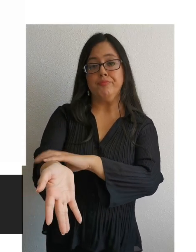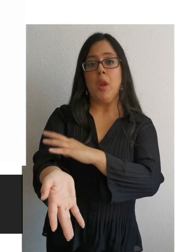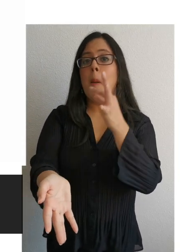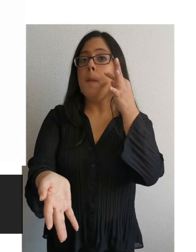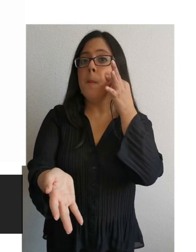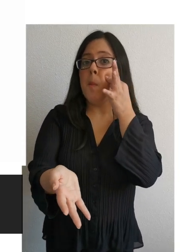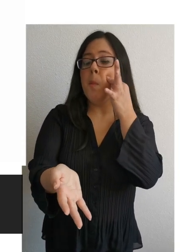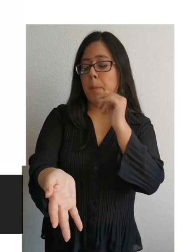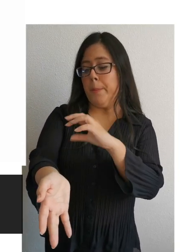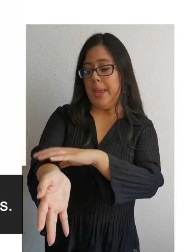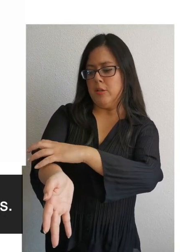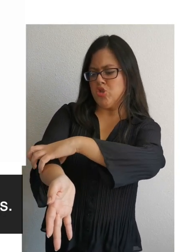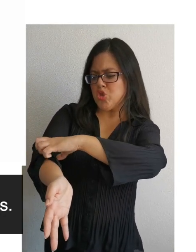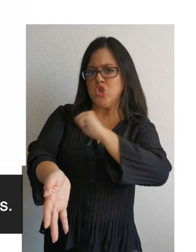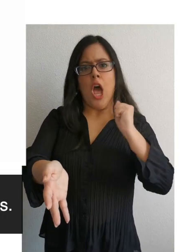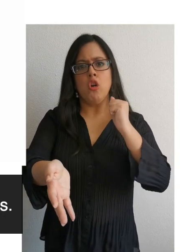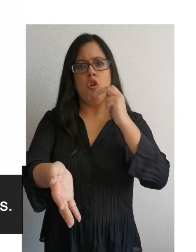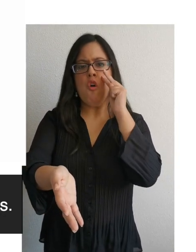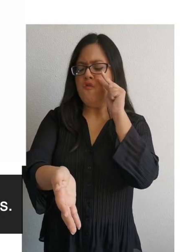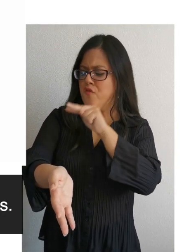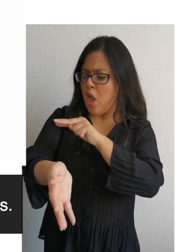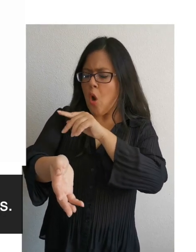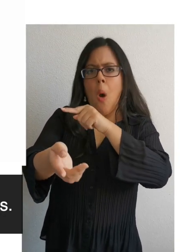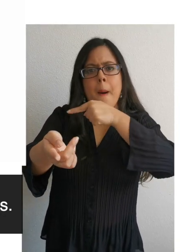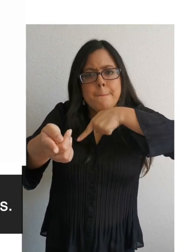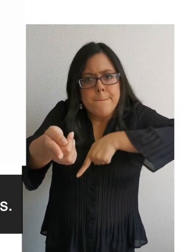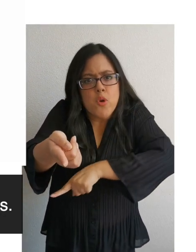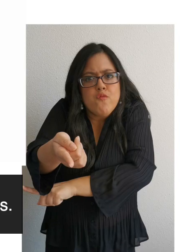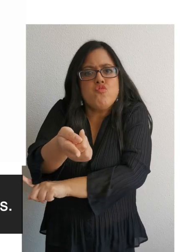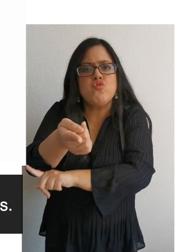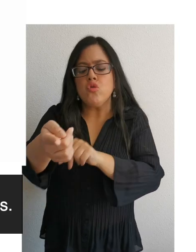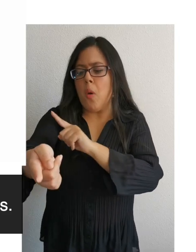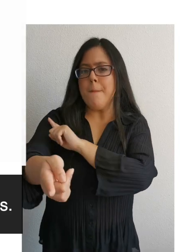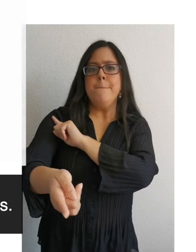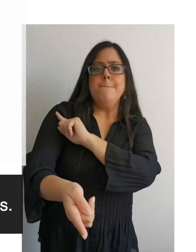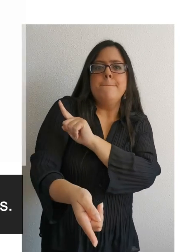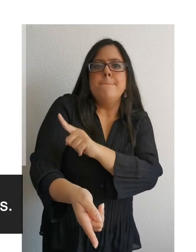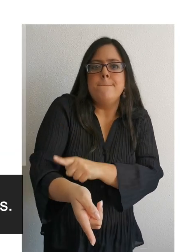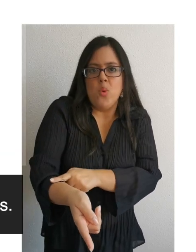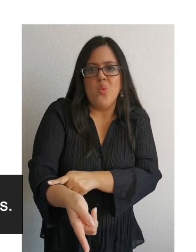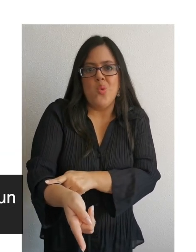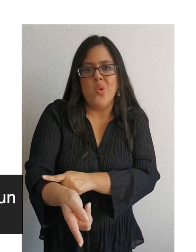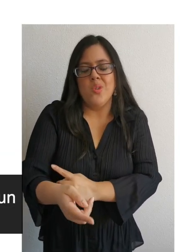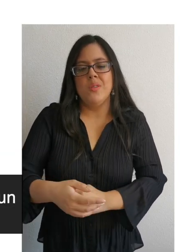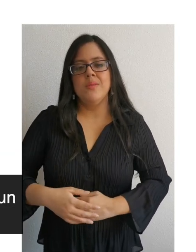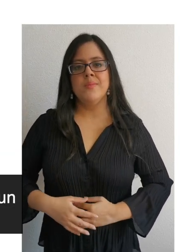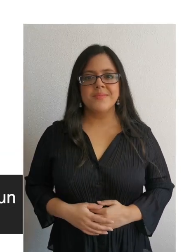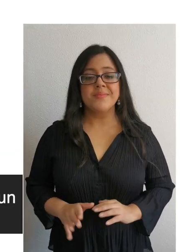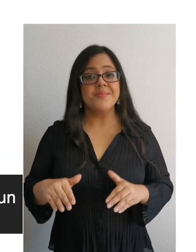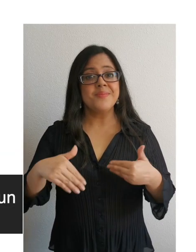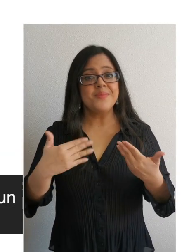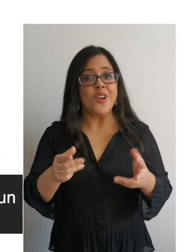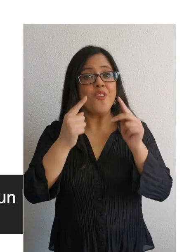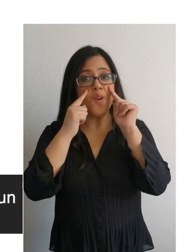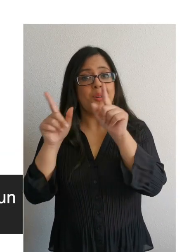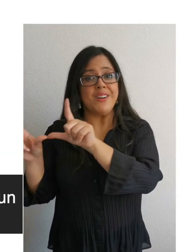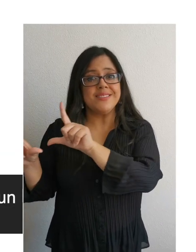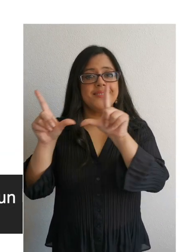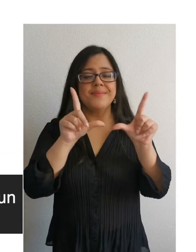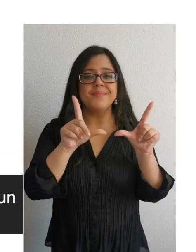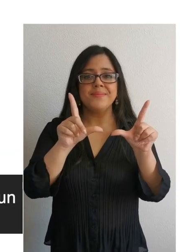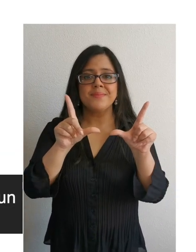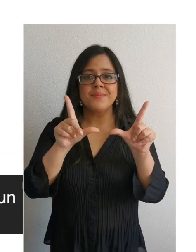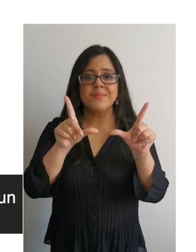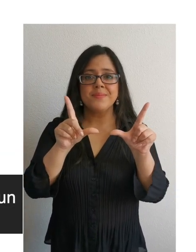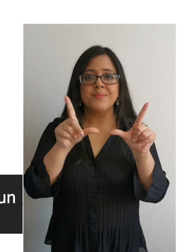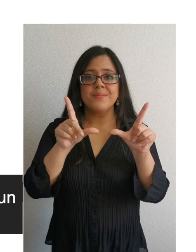otras estructuras en el antebrazo, nos encontraríamos con músculos que son profundos. Mira entonces la